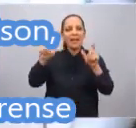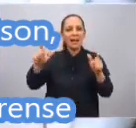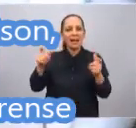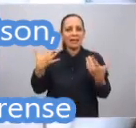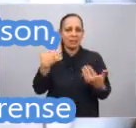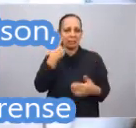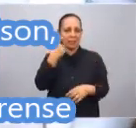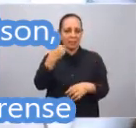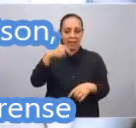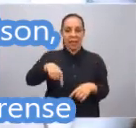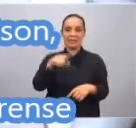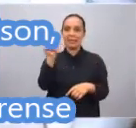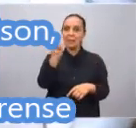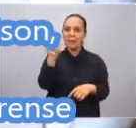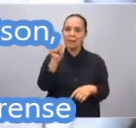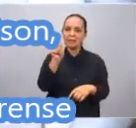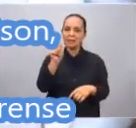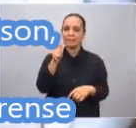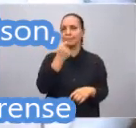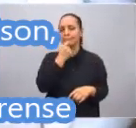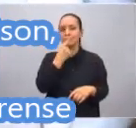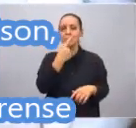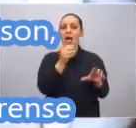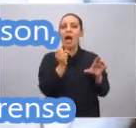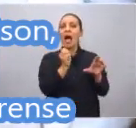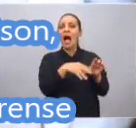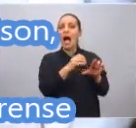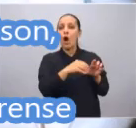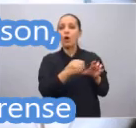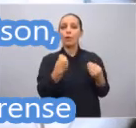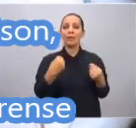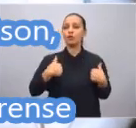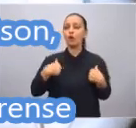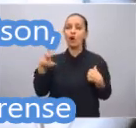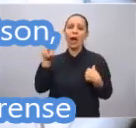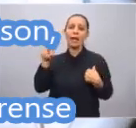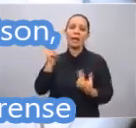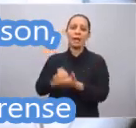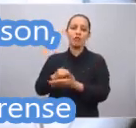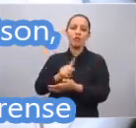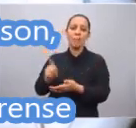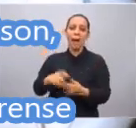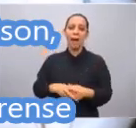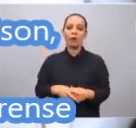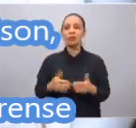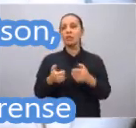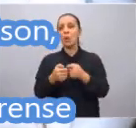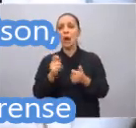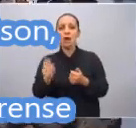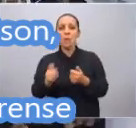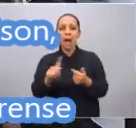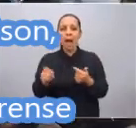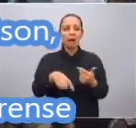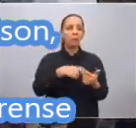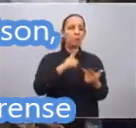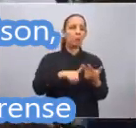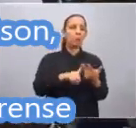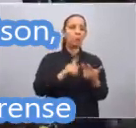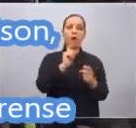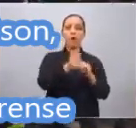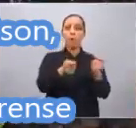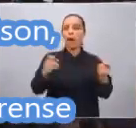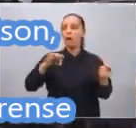este mes ahorro porque no pago el alquiler, no pago el celular, no le pago nada a